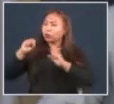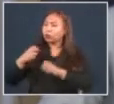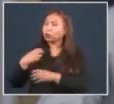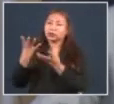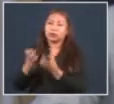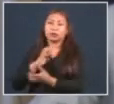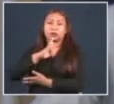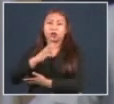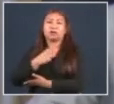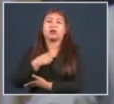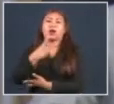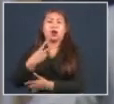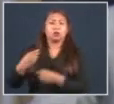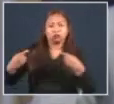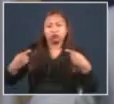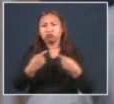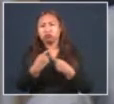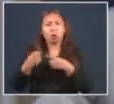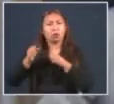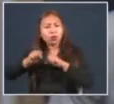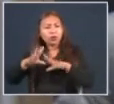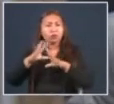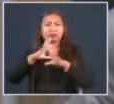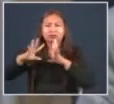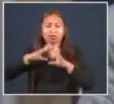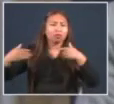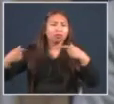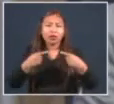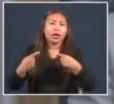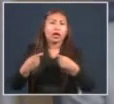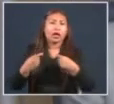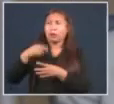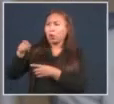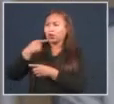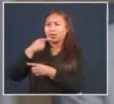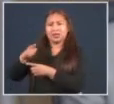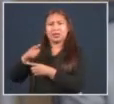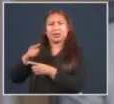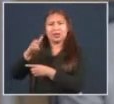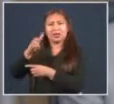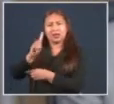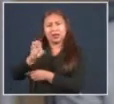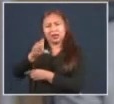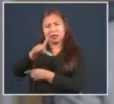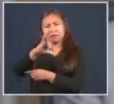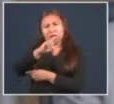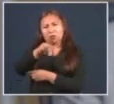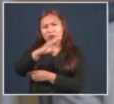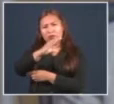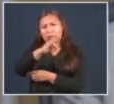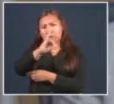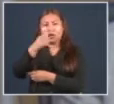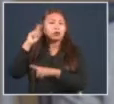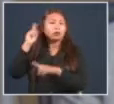inclusive chocarnos y manotearnos, pero acusarme de delincuente, eso es peligroso, y